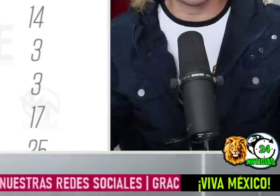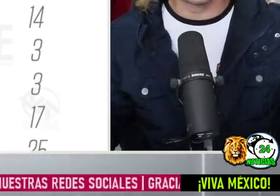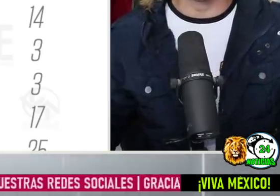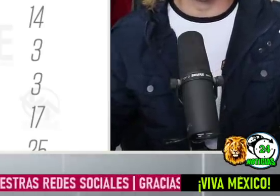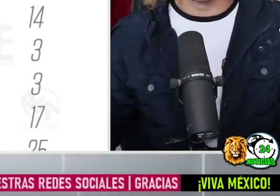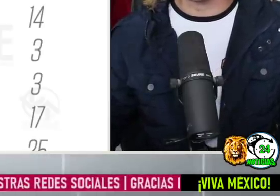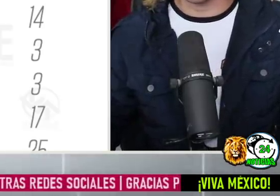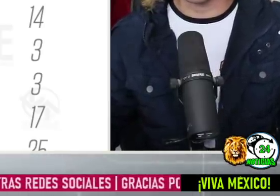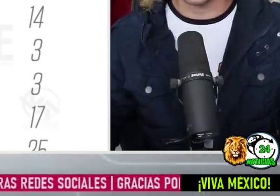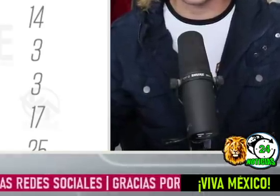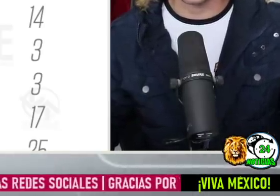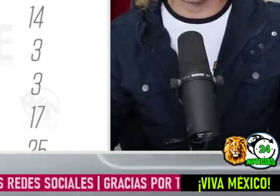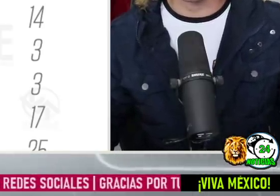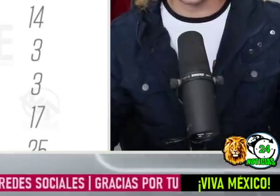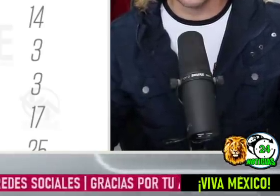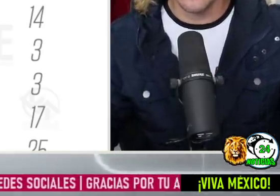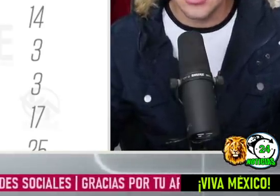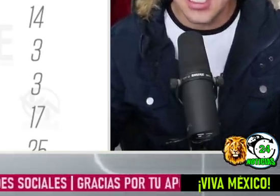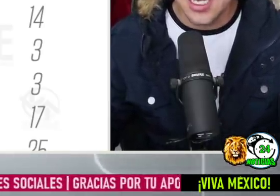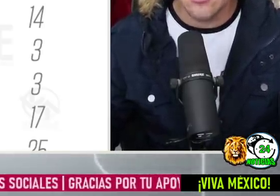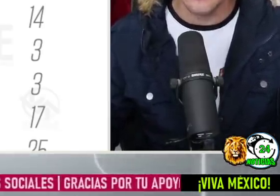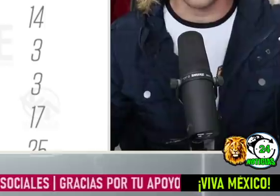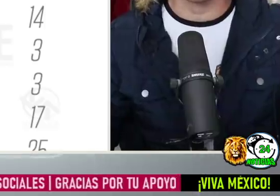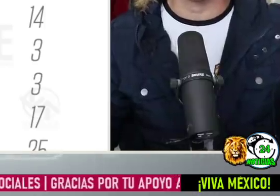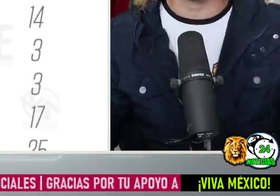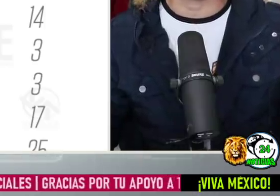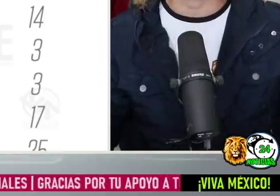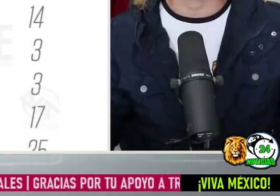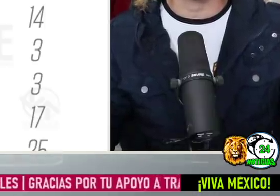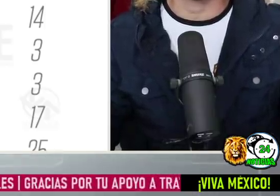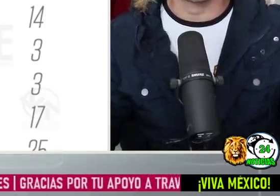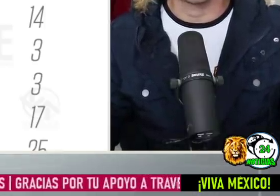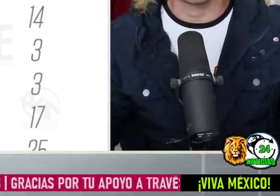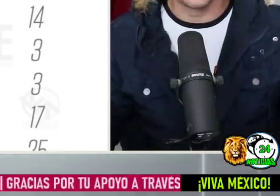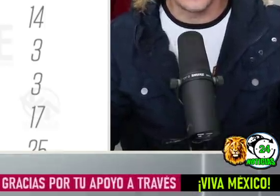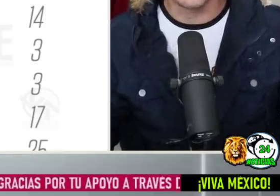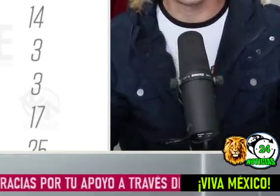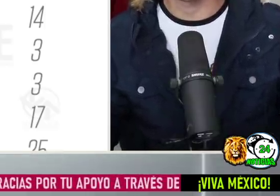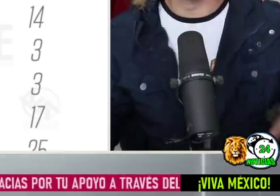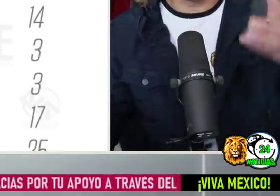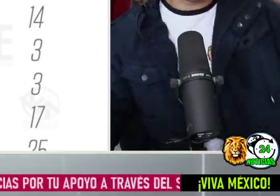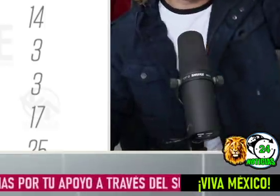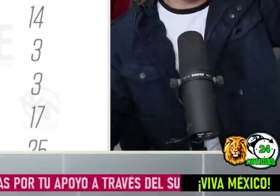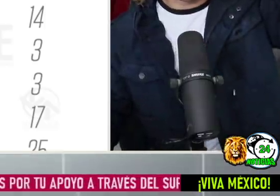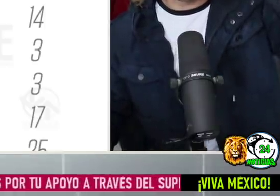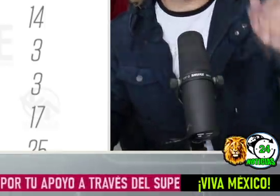que esto ayuda a que le lleguemos a más personas. Que tengan un buen día y nos vemos en una próxima nota. Bye.